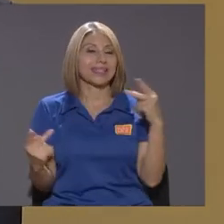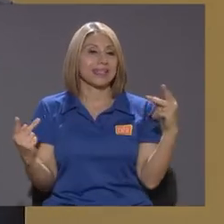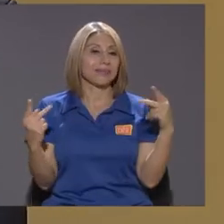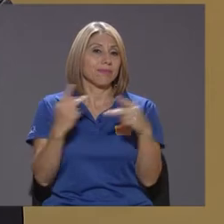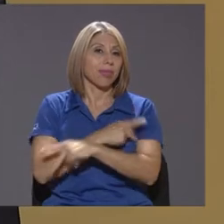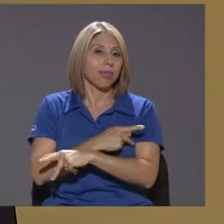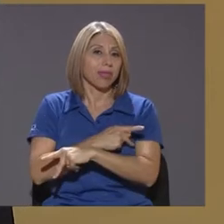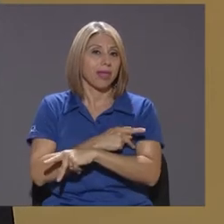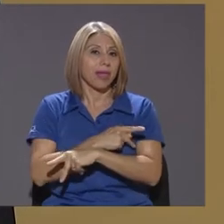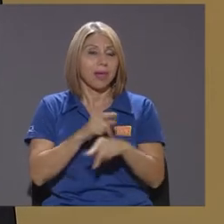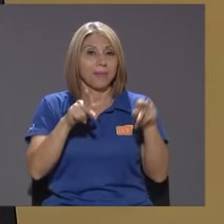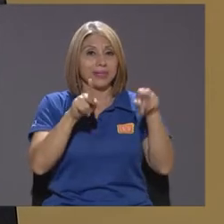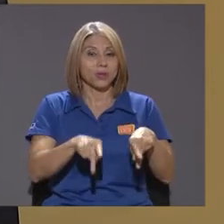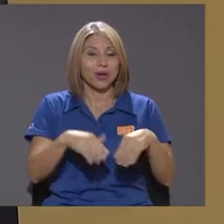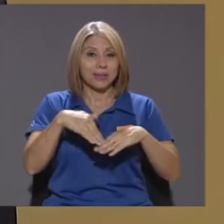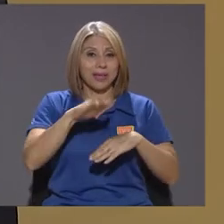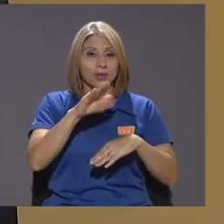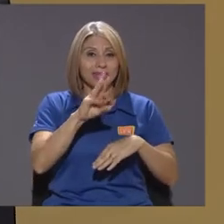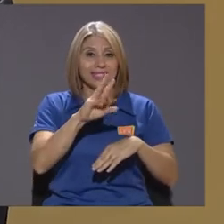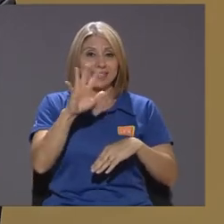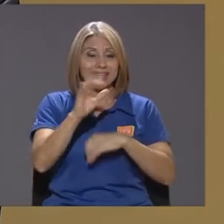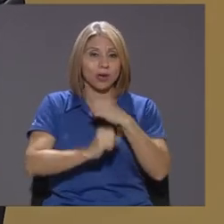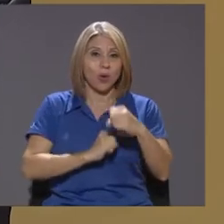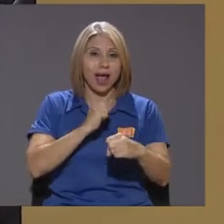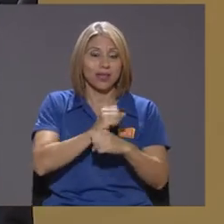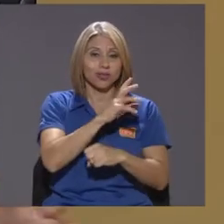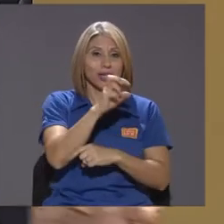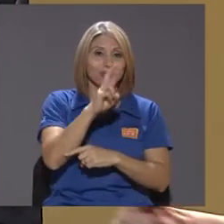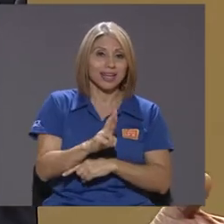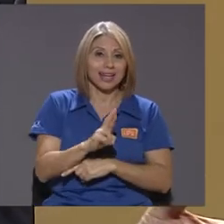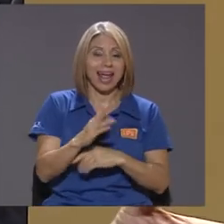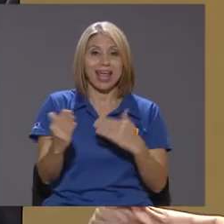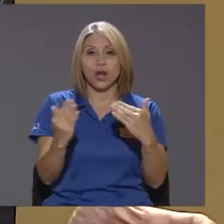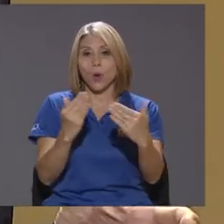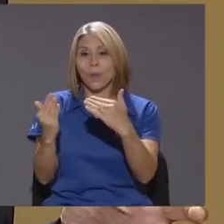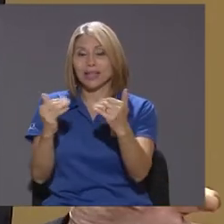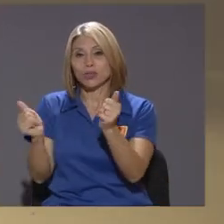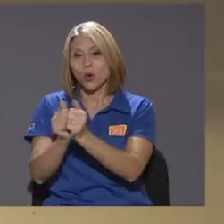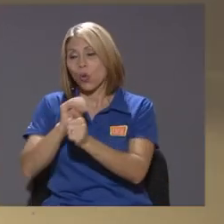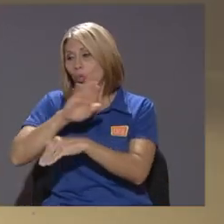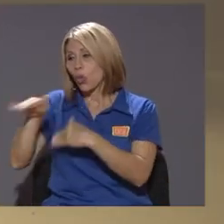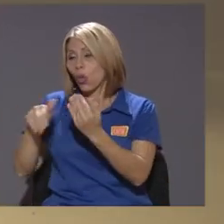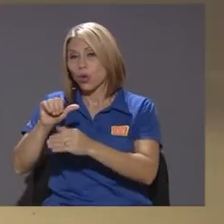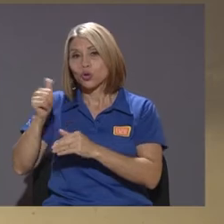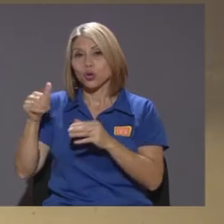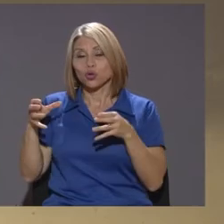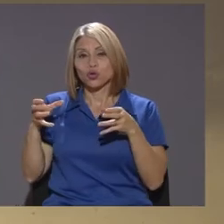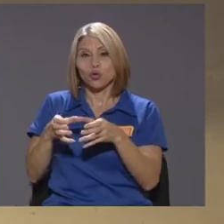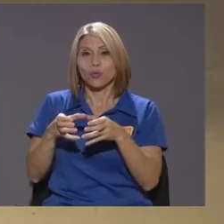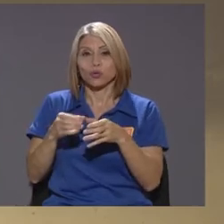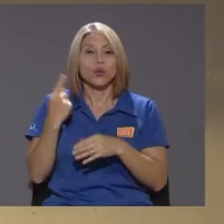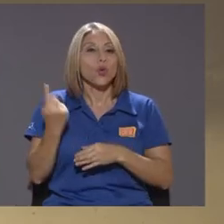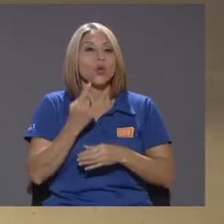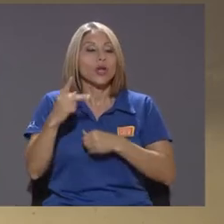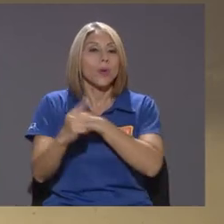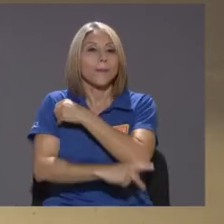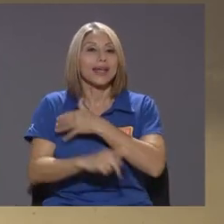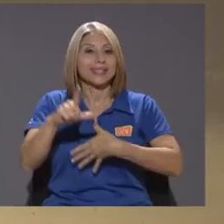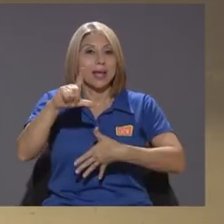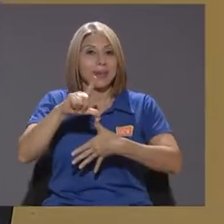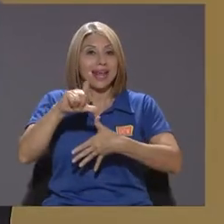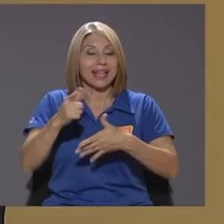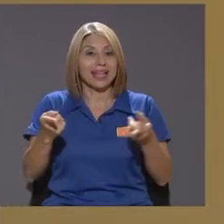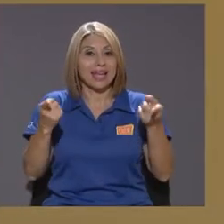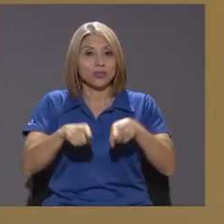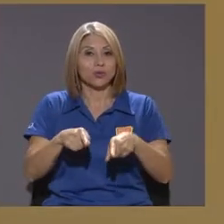grupo mayor de 65 años en Costa Rica en comparación con todos los otros grupos y es el único país en América Latina donde esto sucede